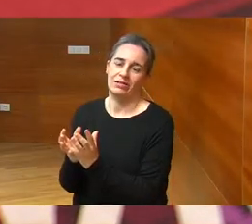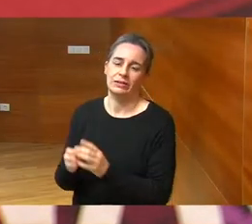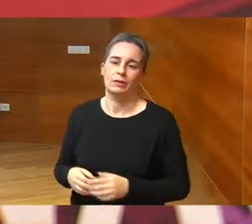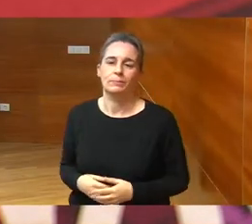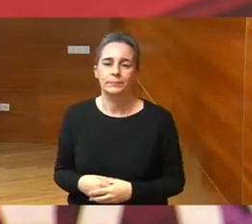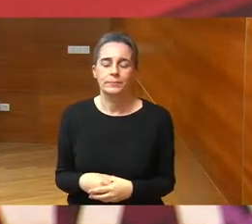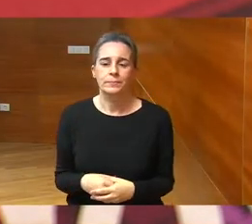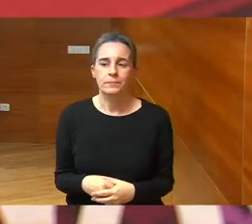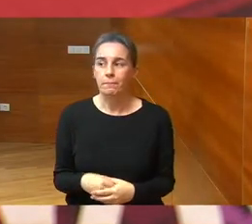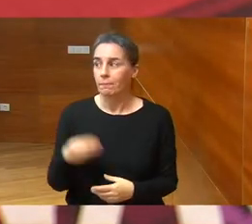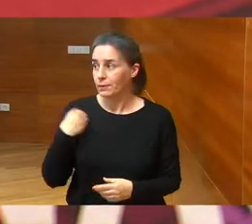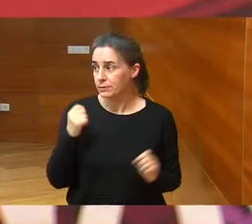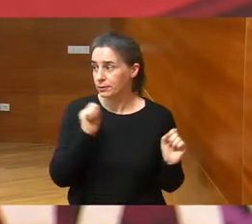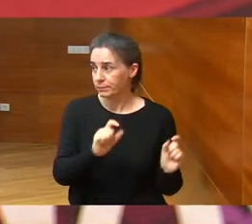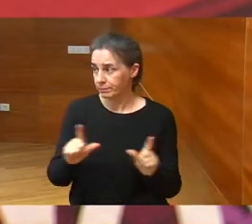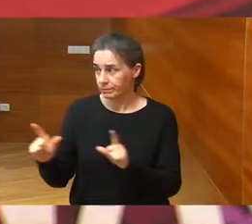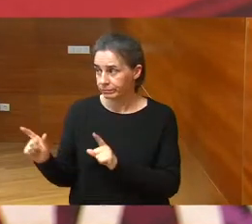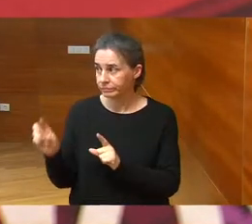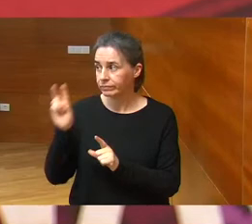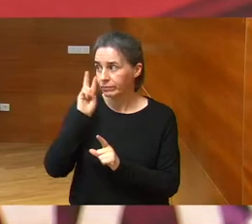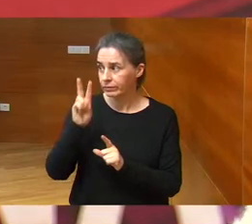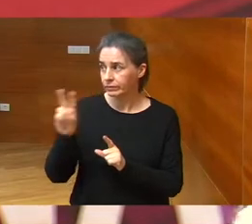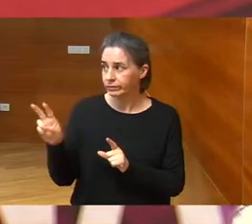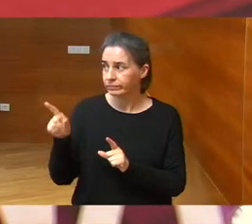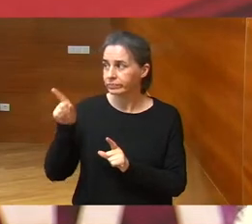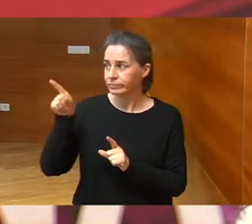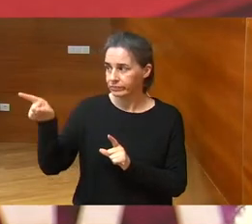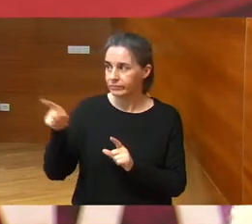Bueno aquí está Data de 1903